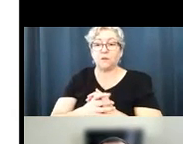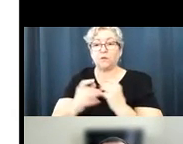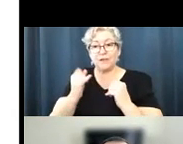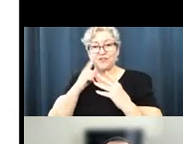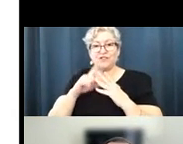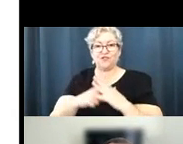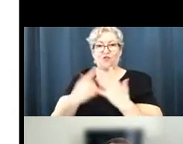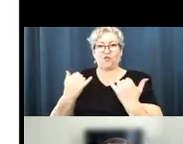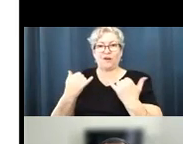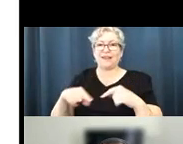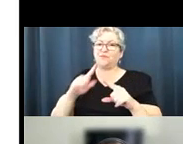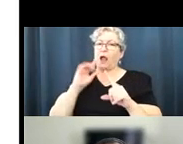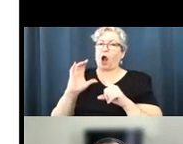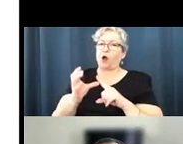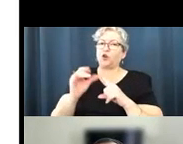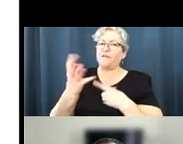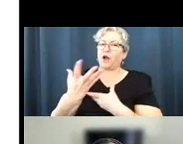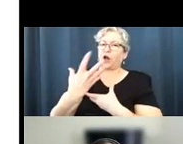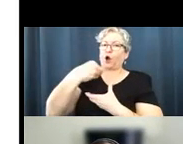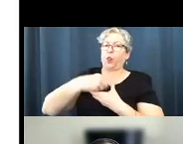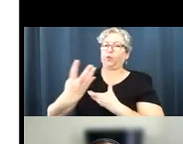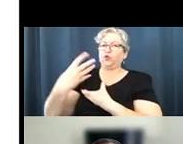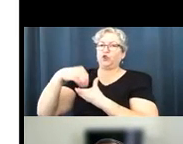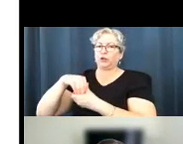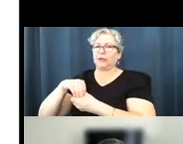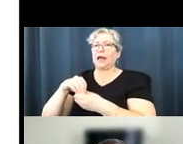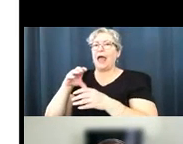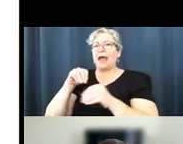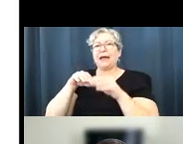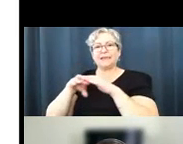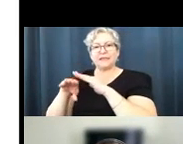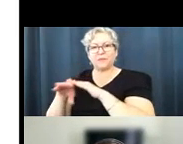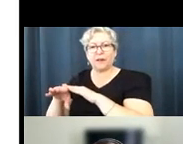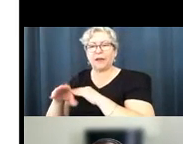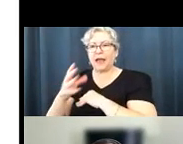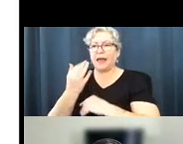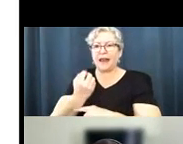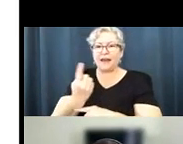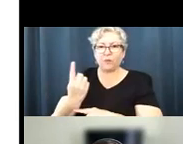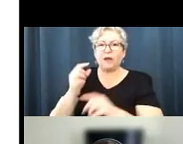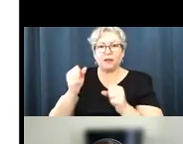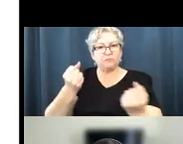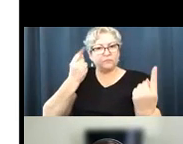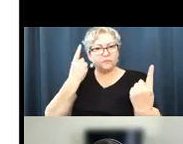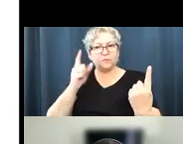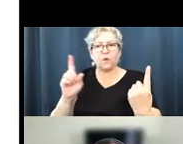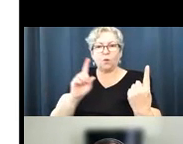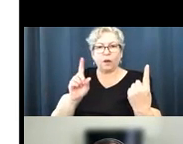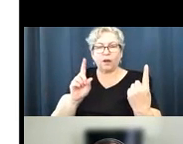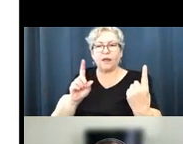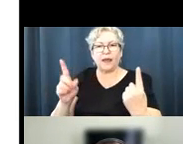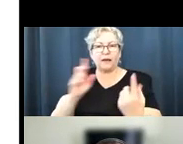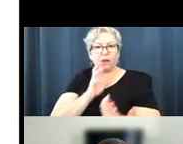importantes. Como comenzamos, esto es la cultura de inclusión y la cultura de la accesibilidad. Y todo el mundo